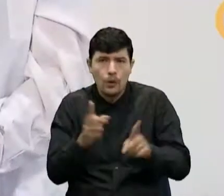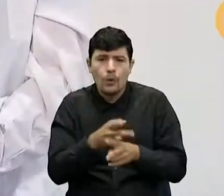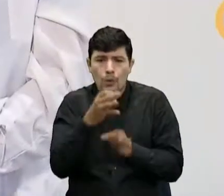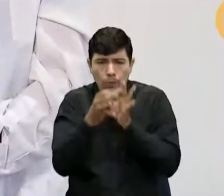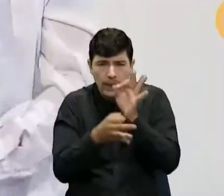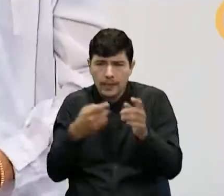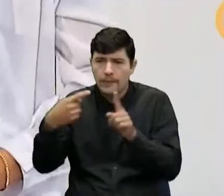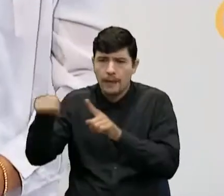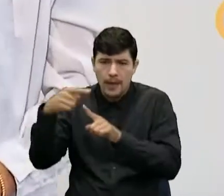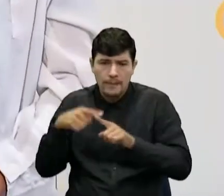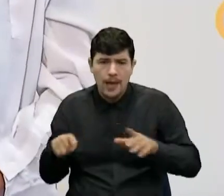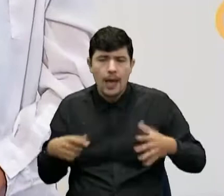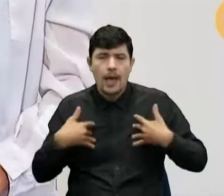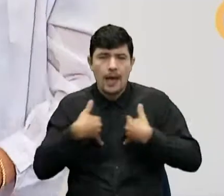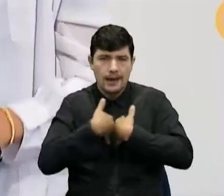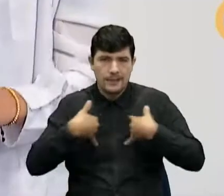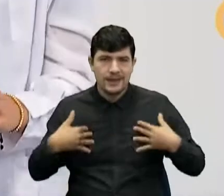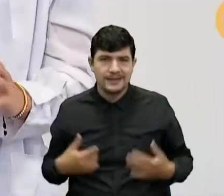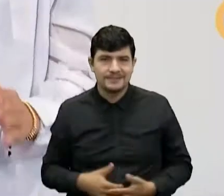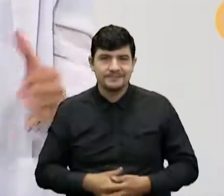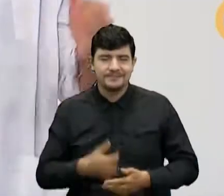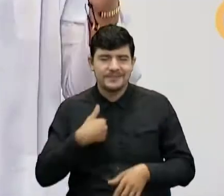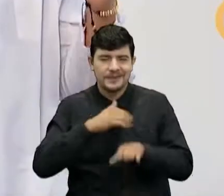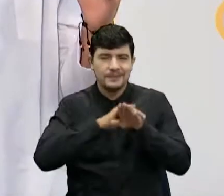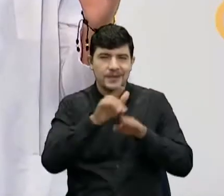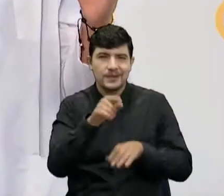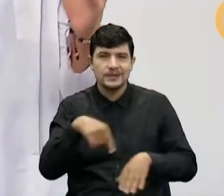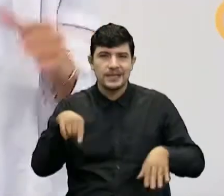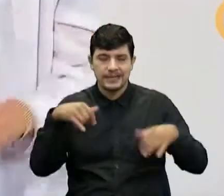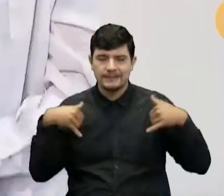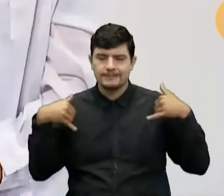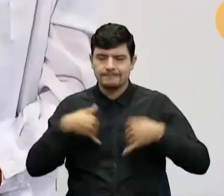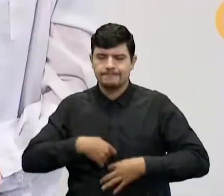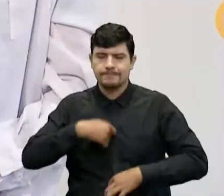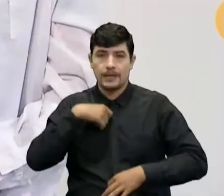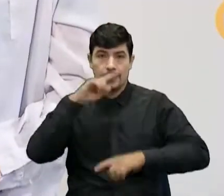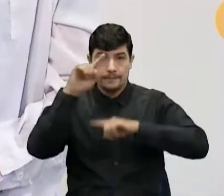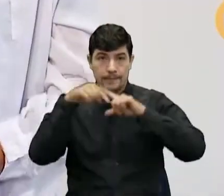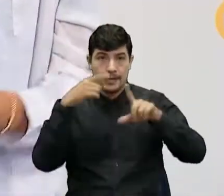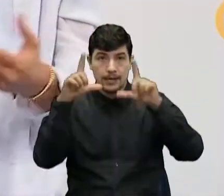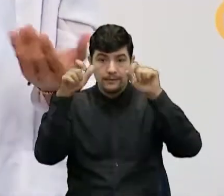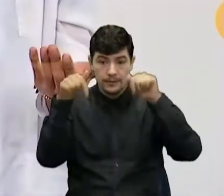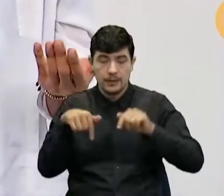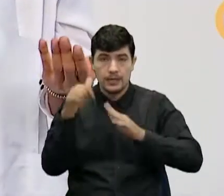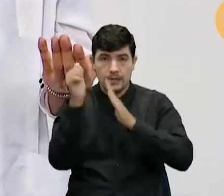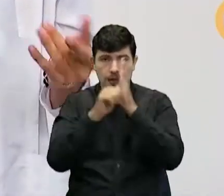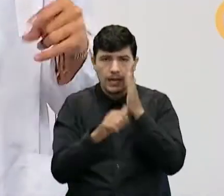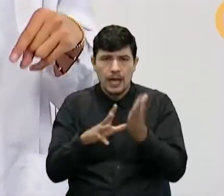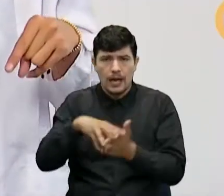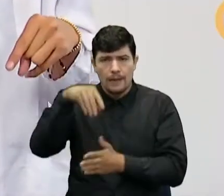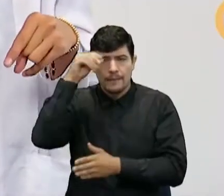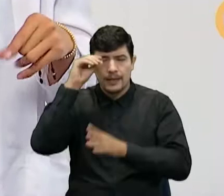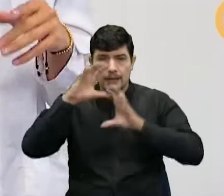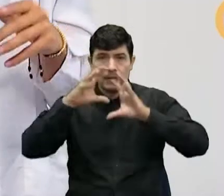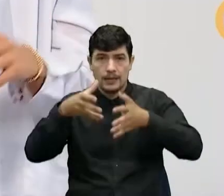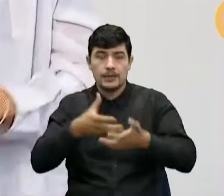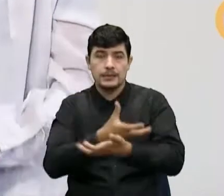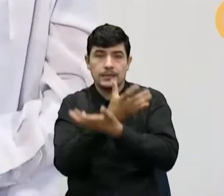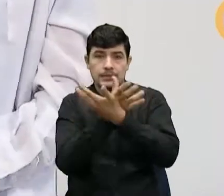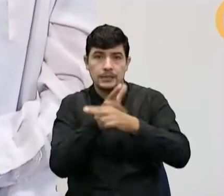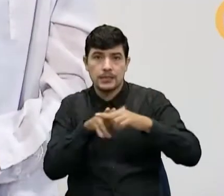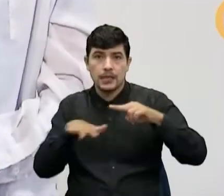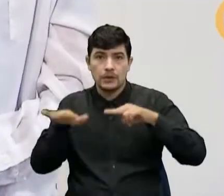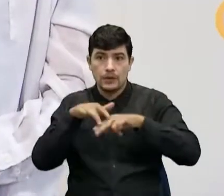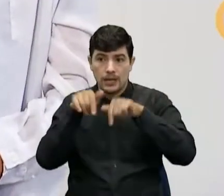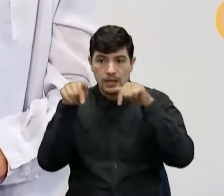animalitos que nos rodean Yo los invito para que se pongan su bata Nos envíen la fotografía Acá a nuestro programa Aprendiendo la clase de ciencias naturales A